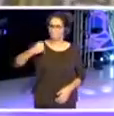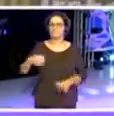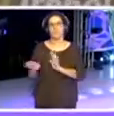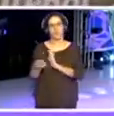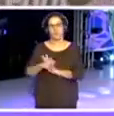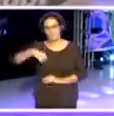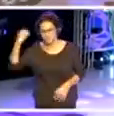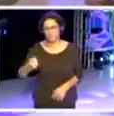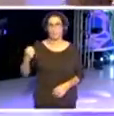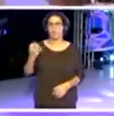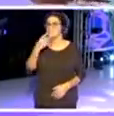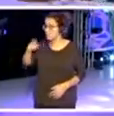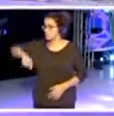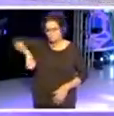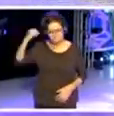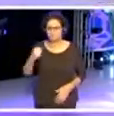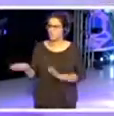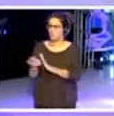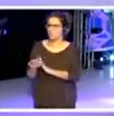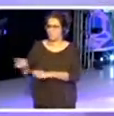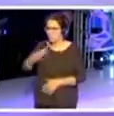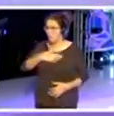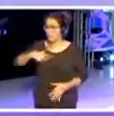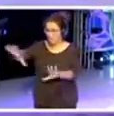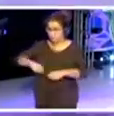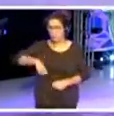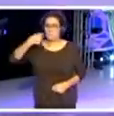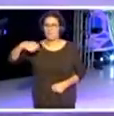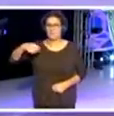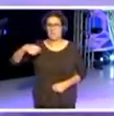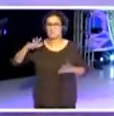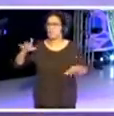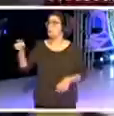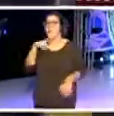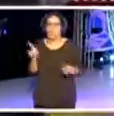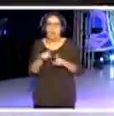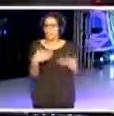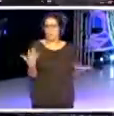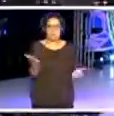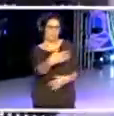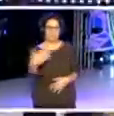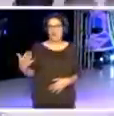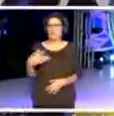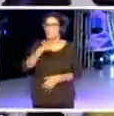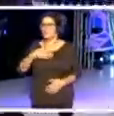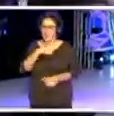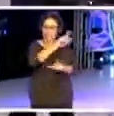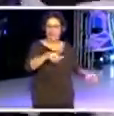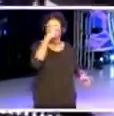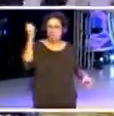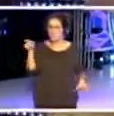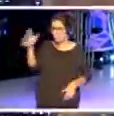cabezón. Si tú sigues empeñado en ser presidente, que nada ha pasado, que olvide la gente que